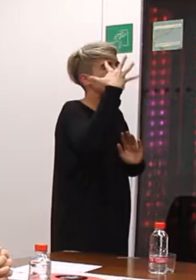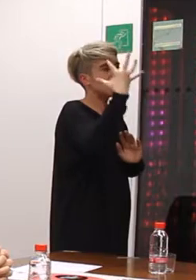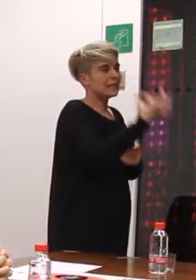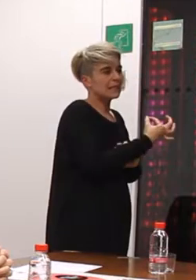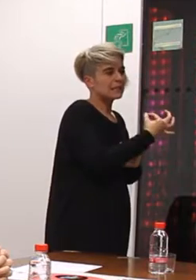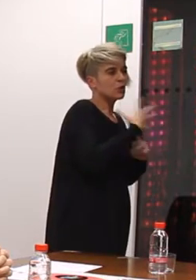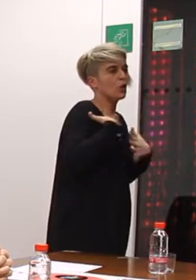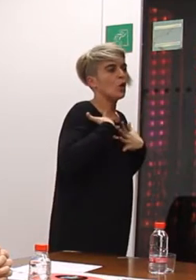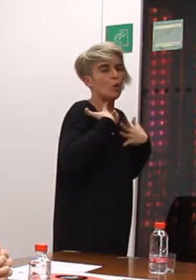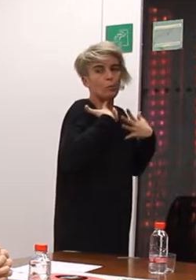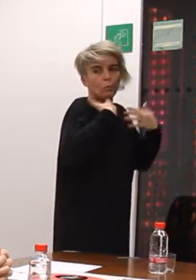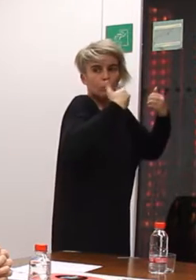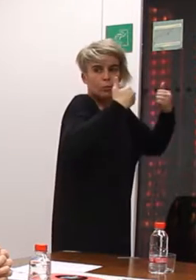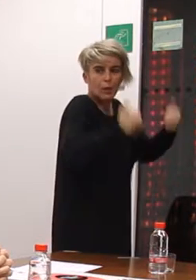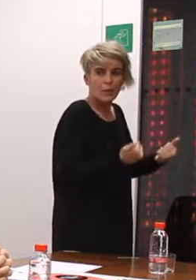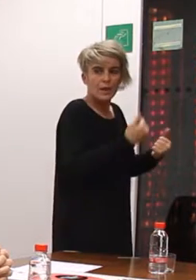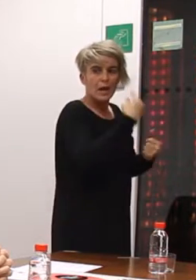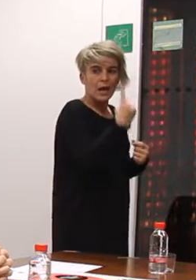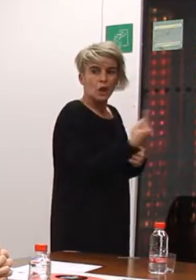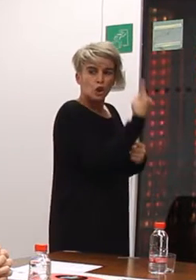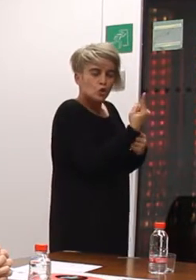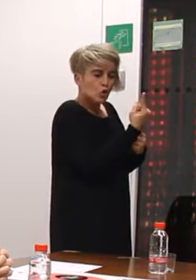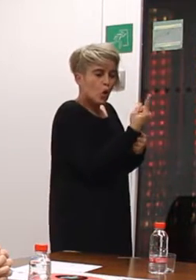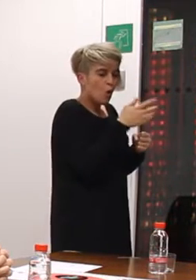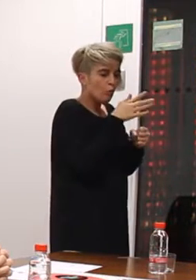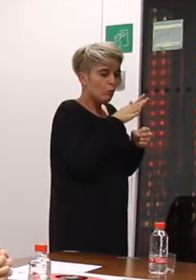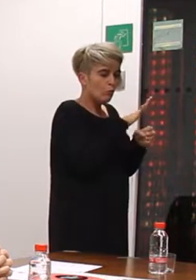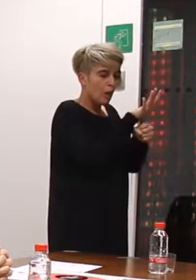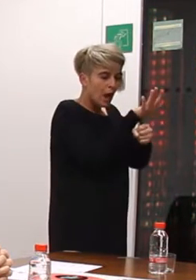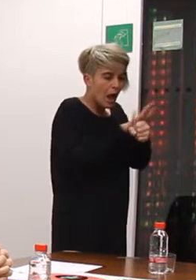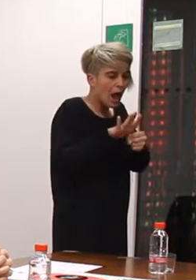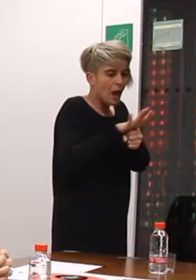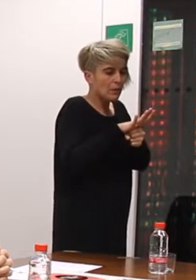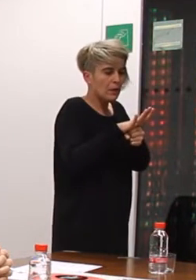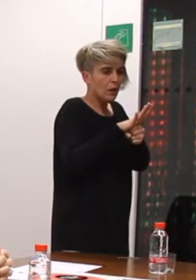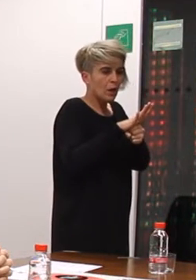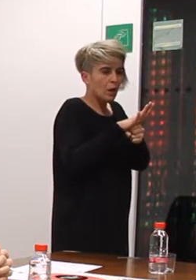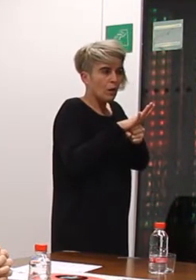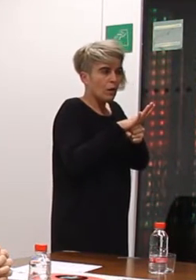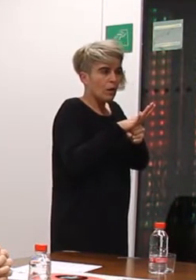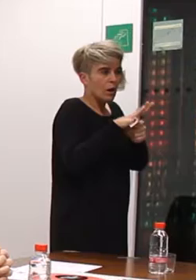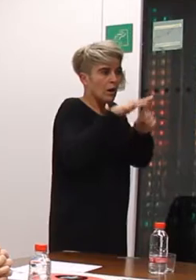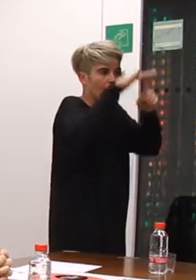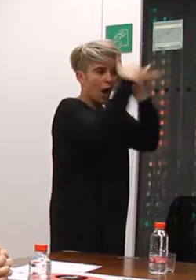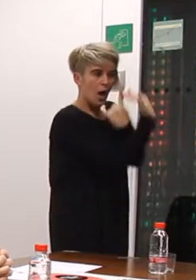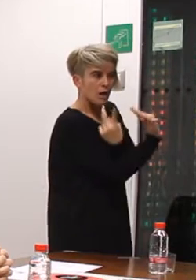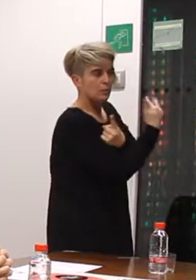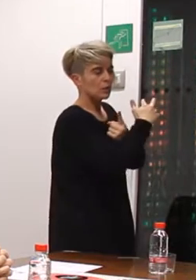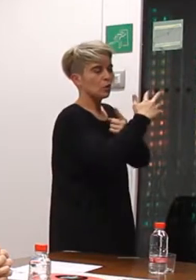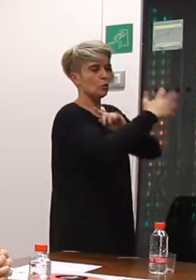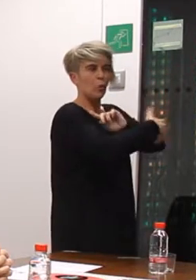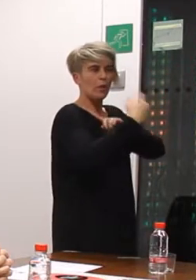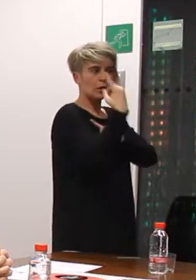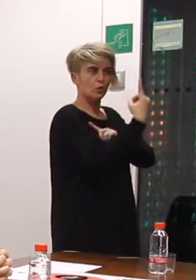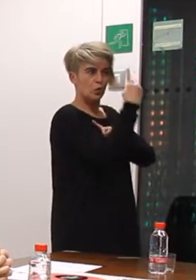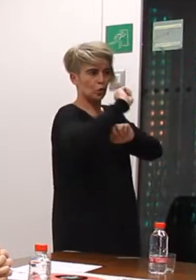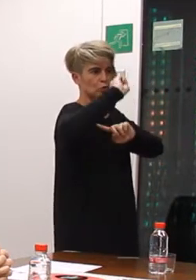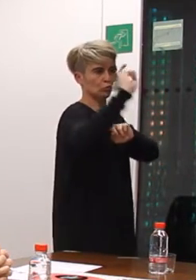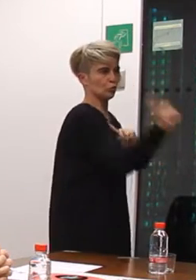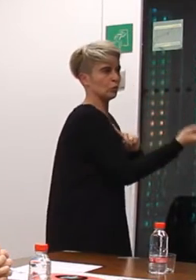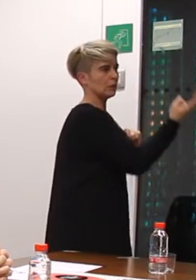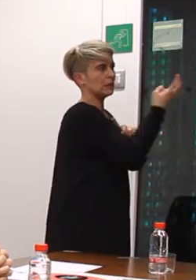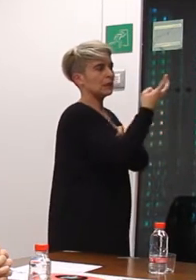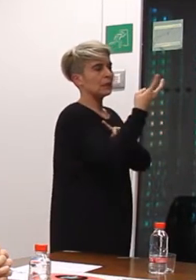forma multidimensional. No solamente abarca el umbral de pobreza, sino que abarca otros aspectos que nos indican la